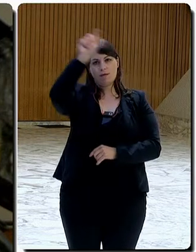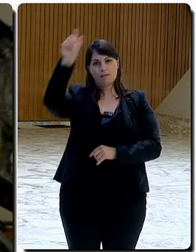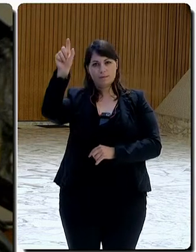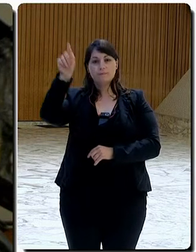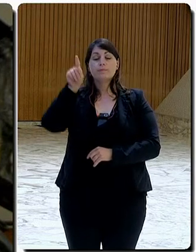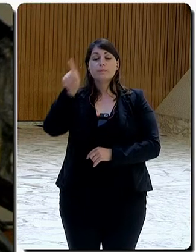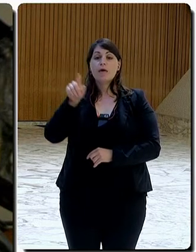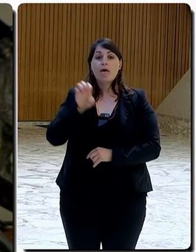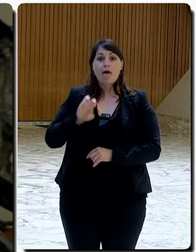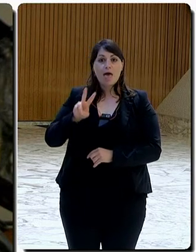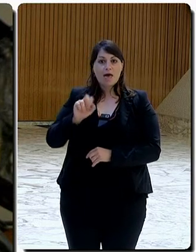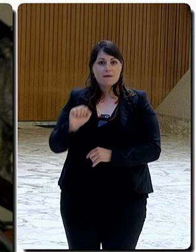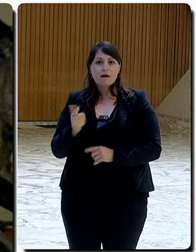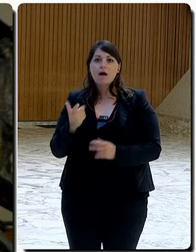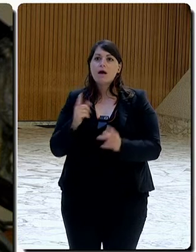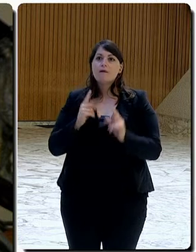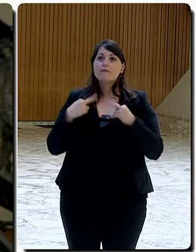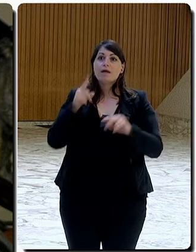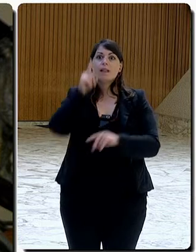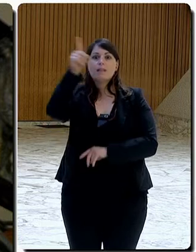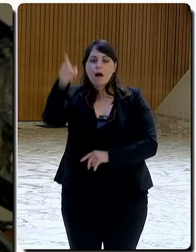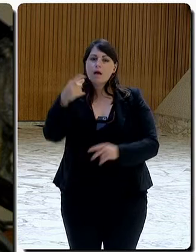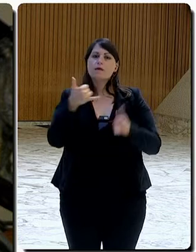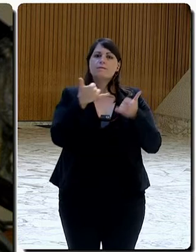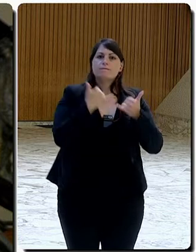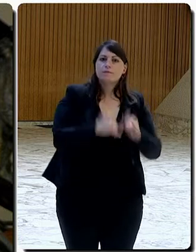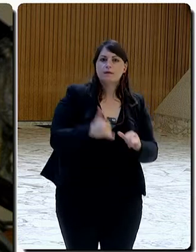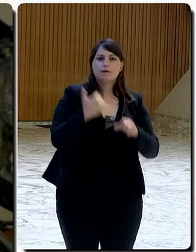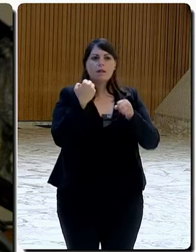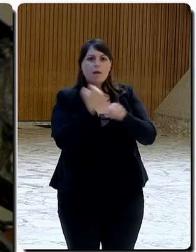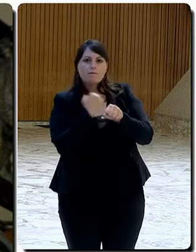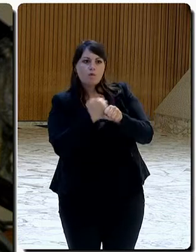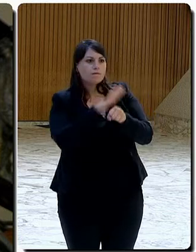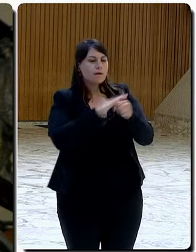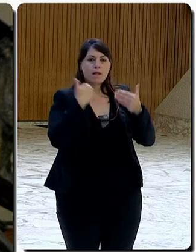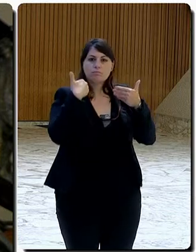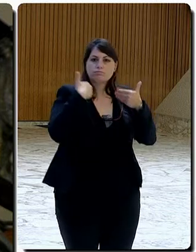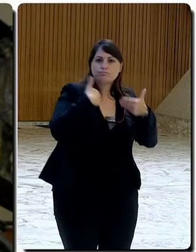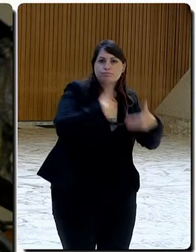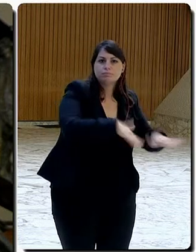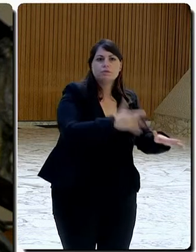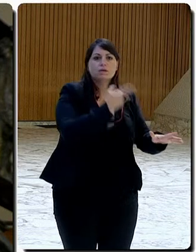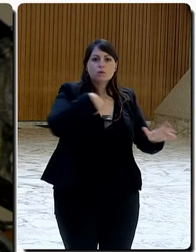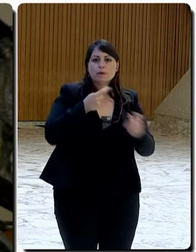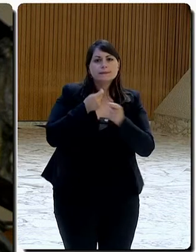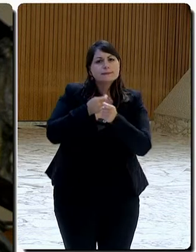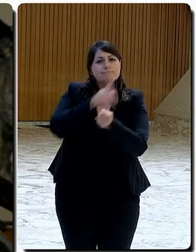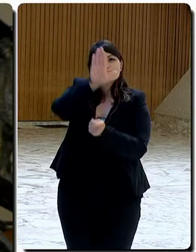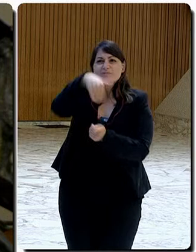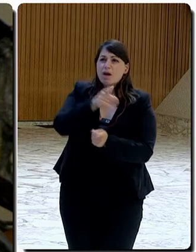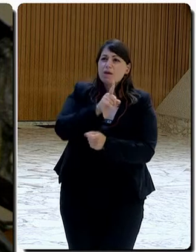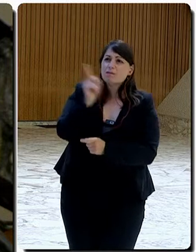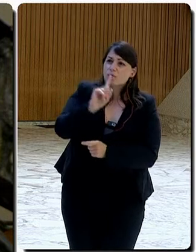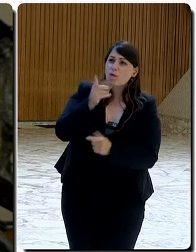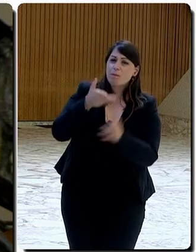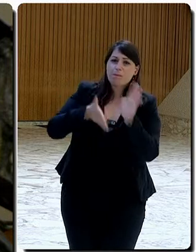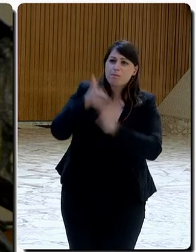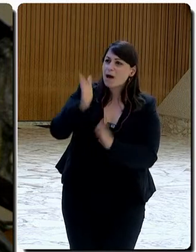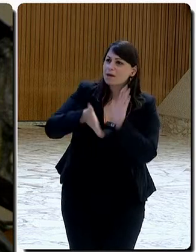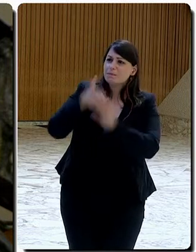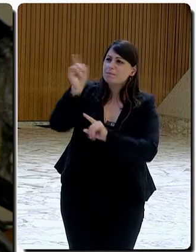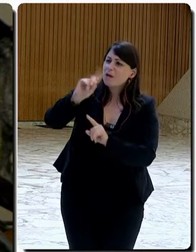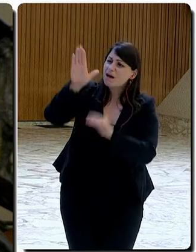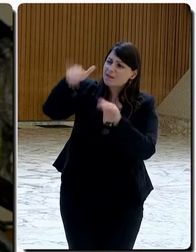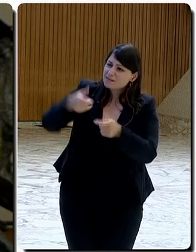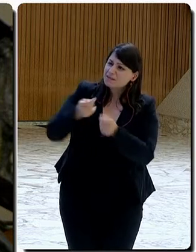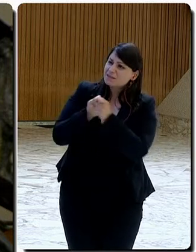su familia y nuestros esfuerzos por convencerla de que no marchara no sirvieron de nada.